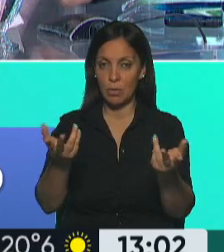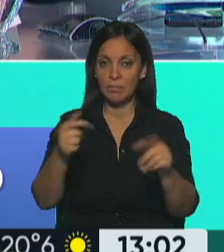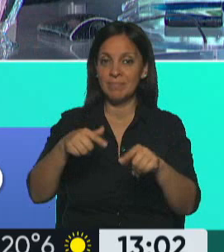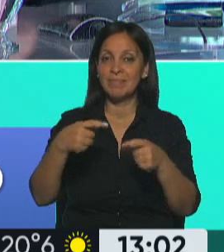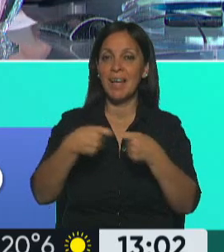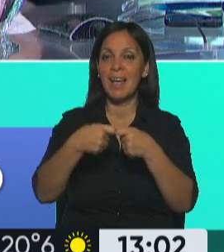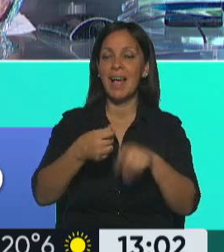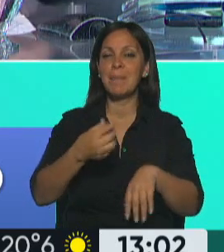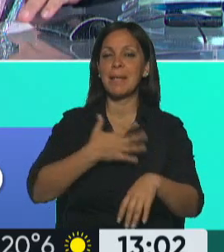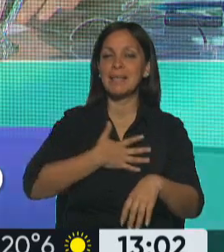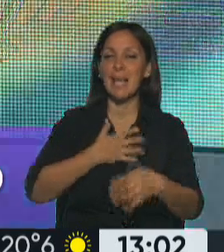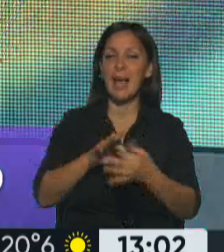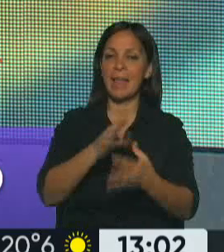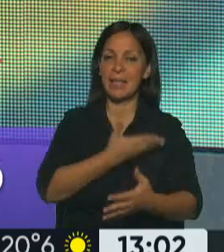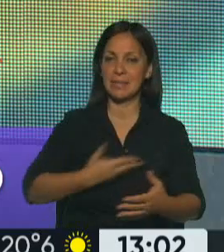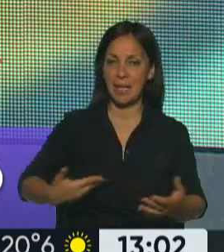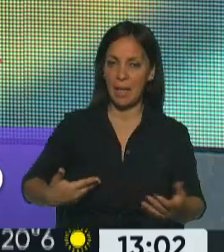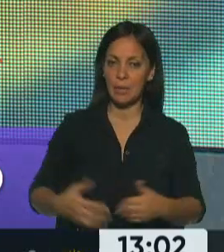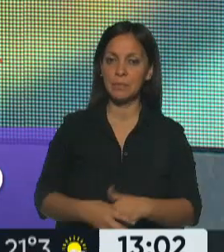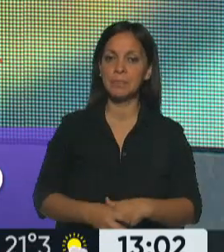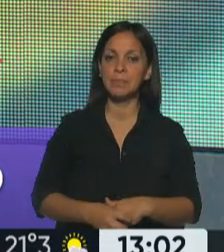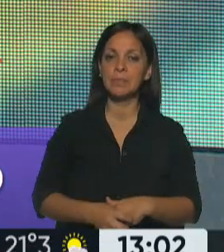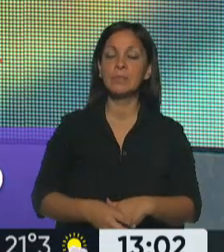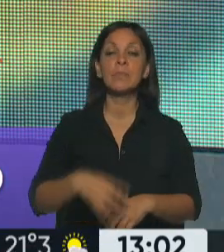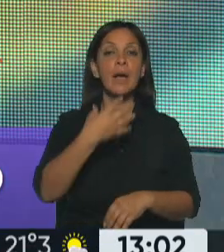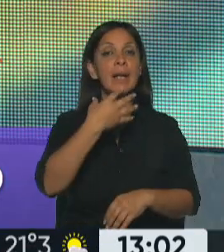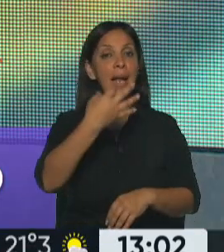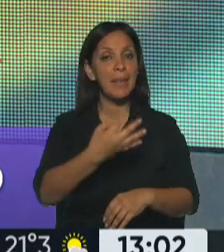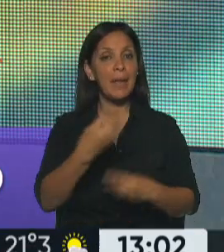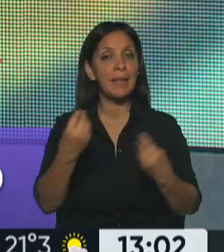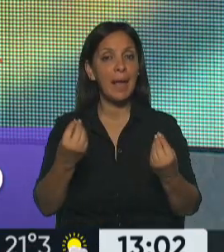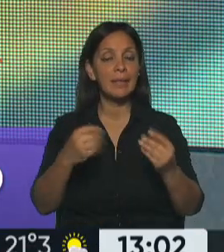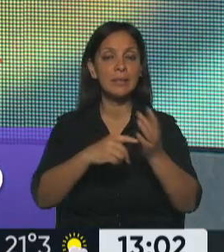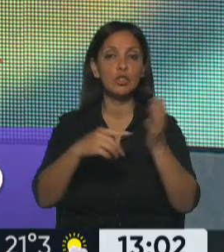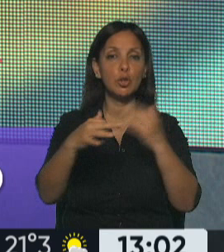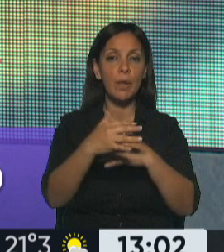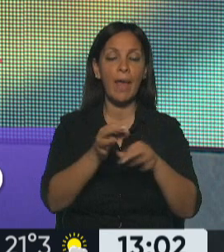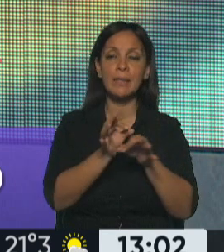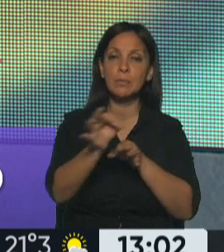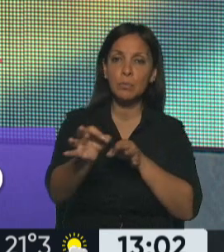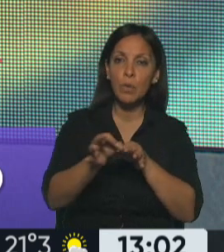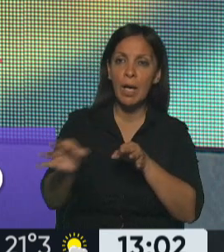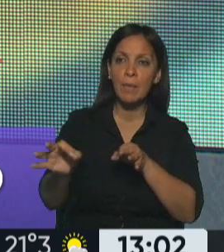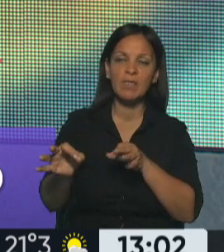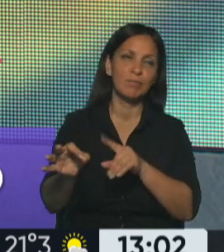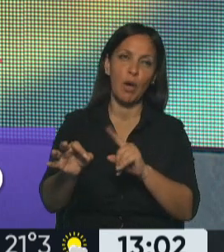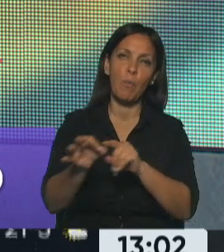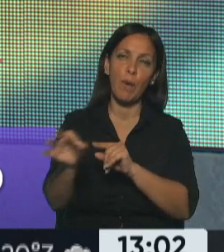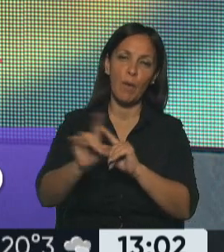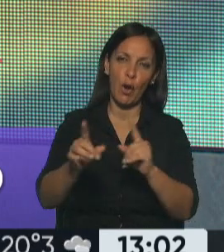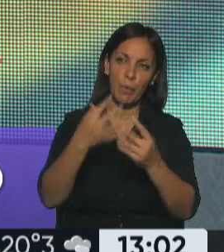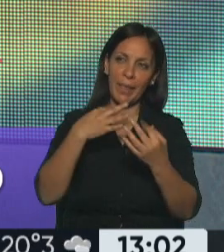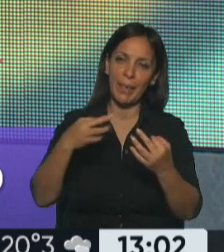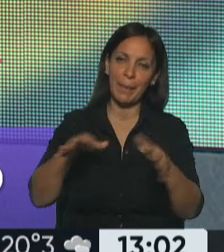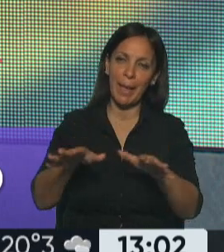llegue a todo a todo el país la realidad también que hay ciudades y pueblos y distintas no no pueblos porque tiene que haber un aeropuerto claramente no